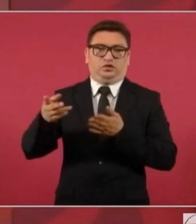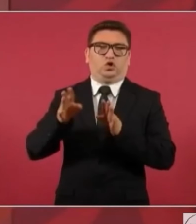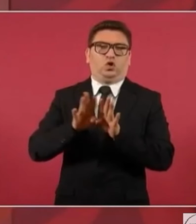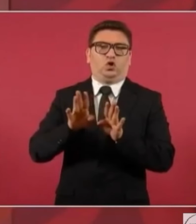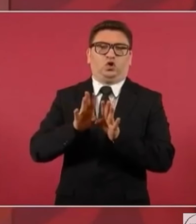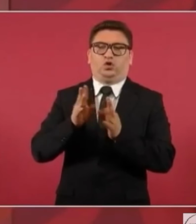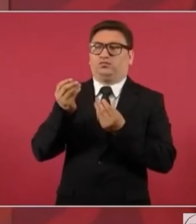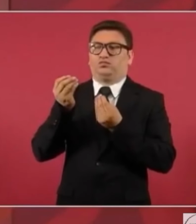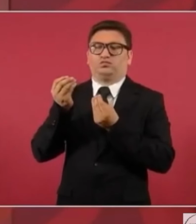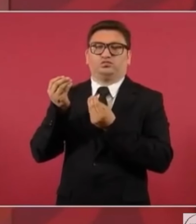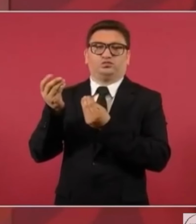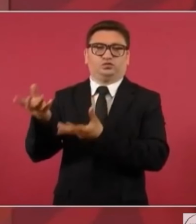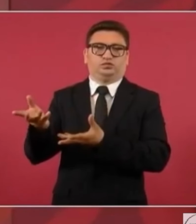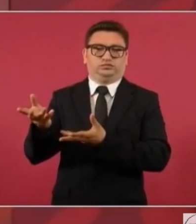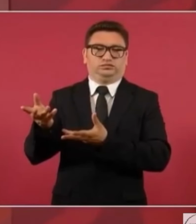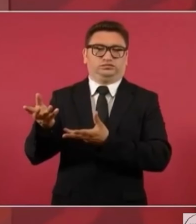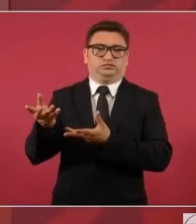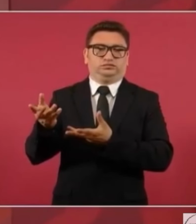otorgándoles